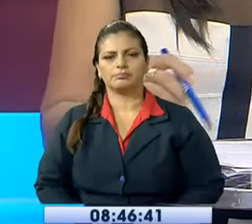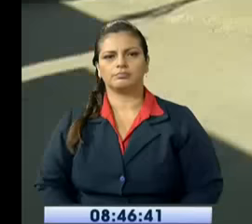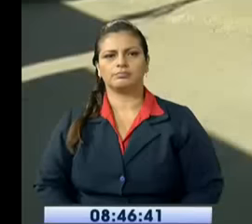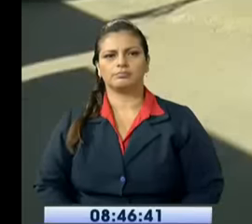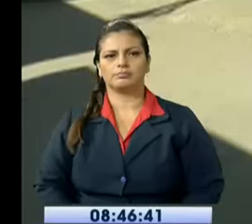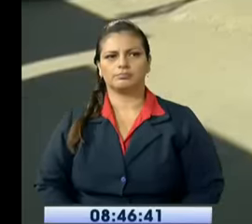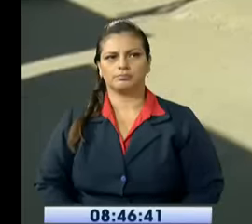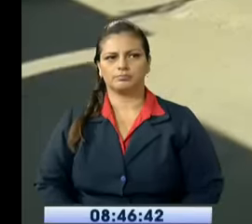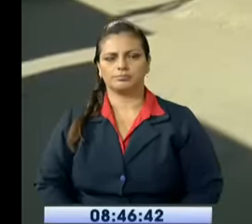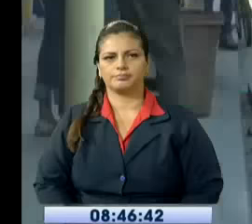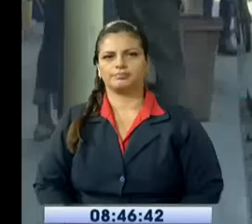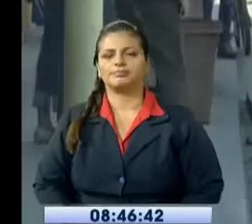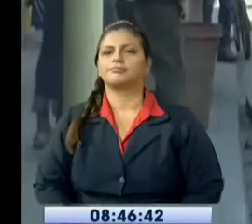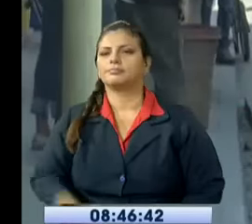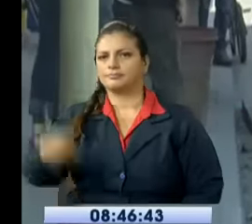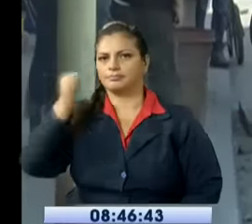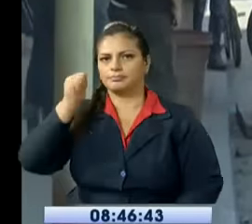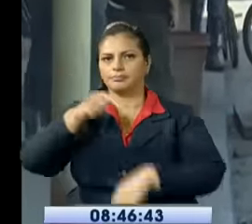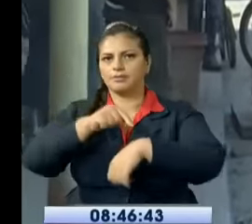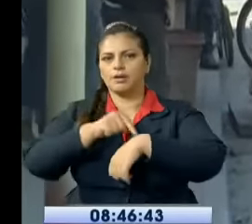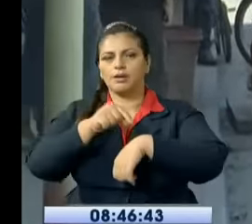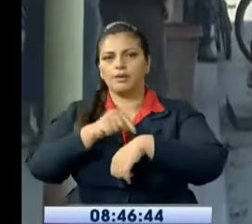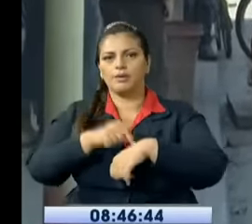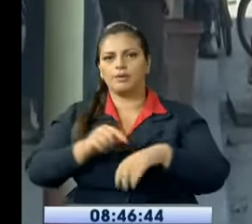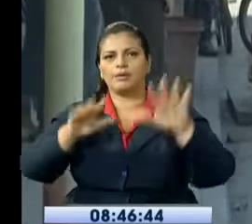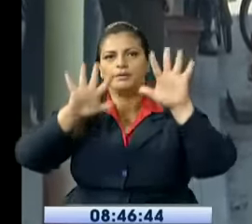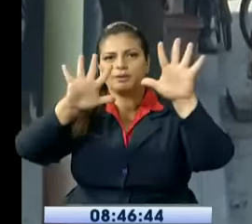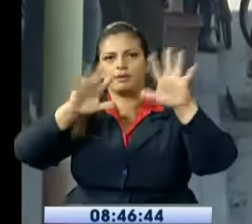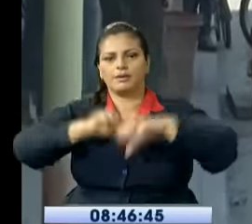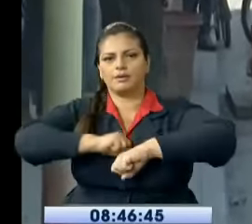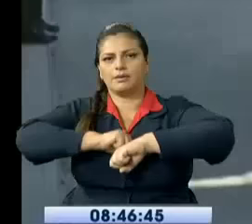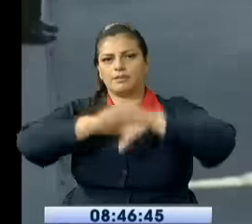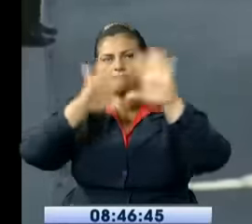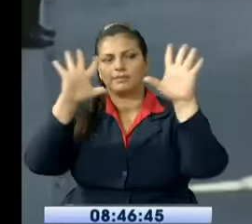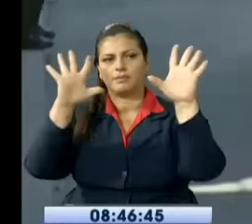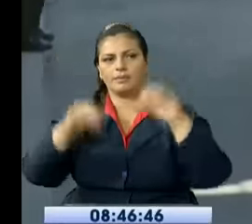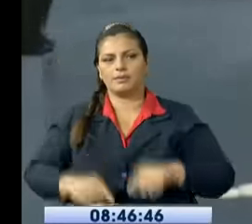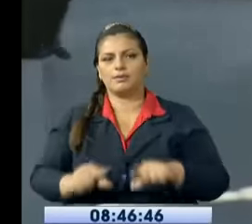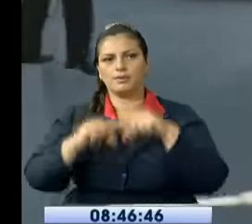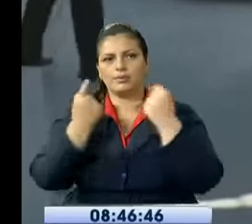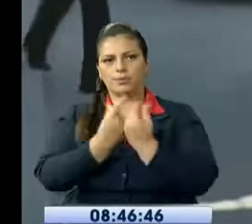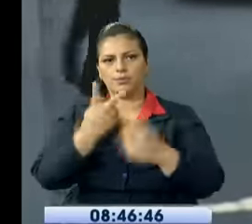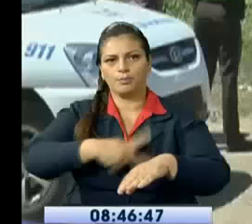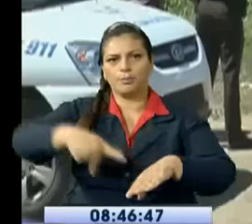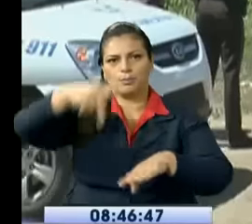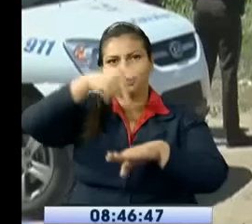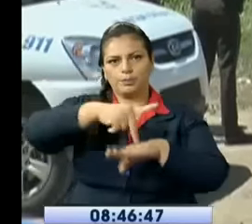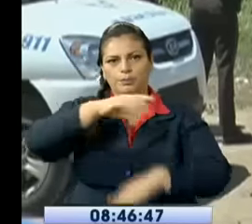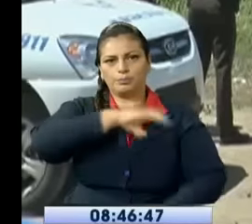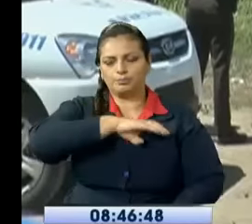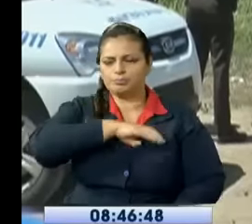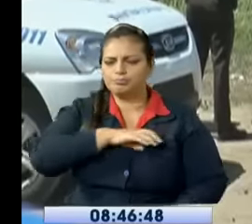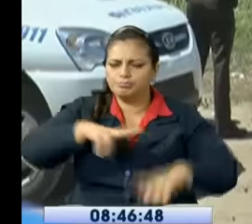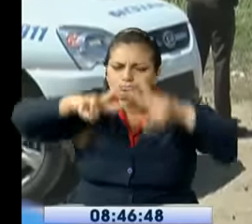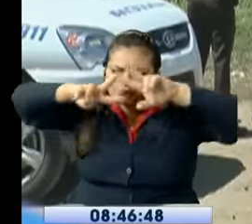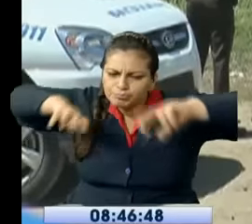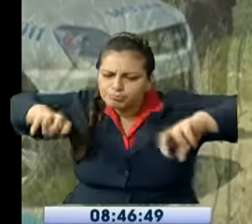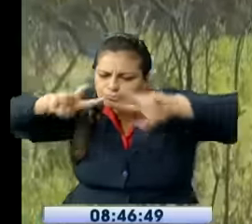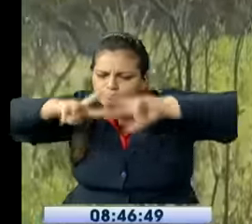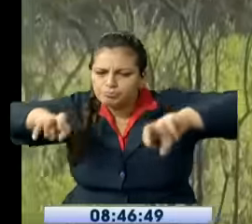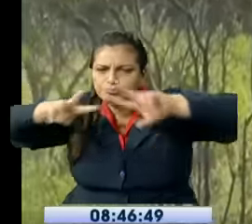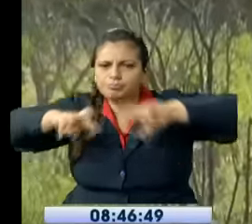A las 10:30 de este día miércoles, continuaron las diligencias en la reconstrucción de los hechos en el caso de las turistas